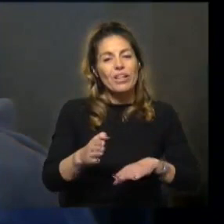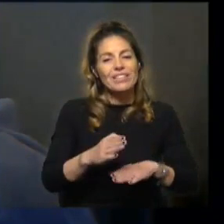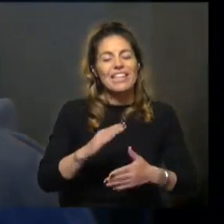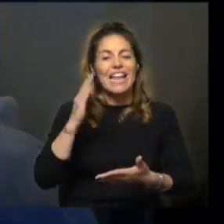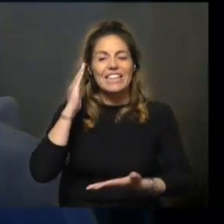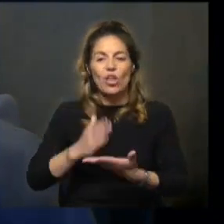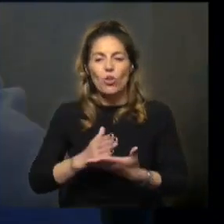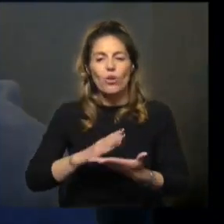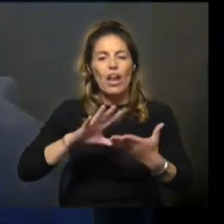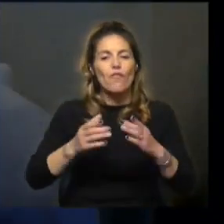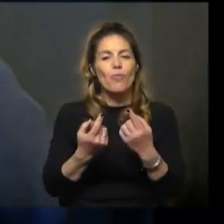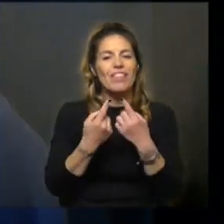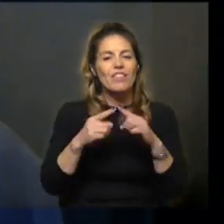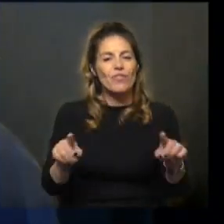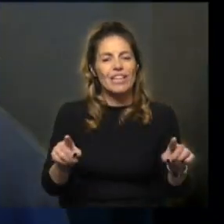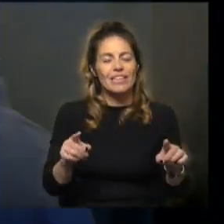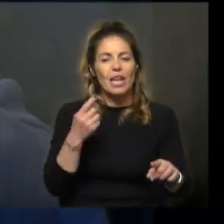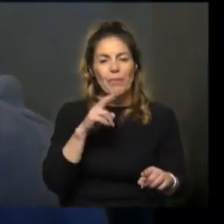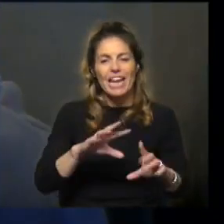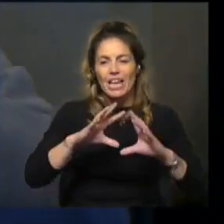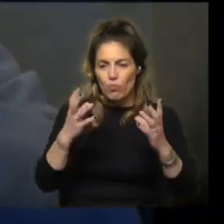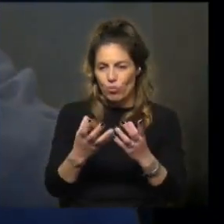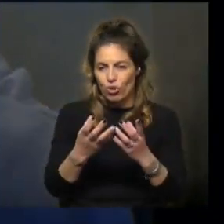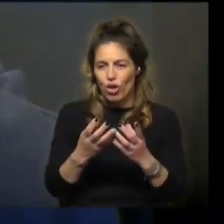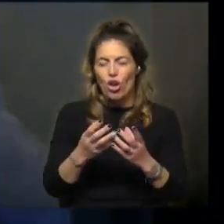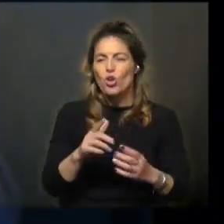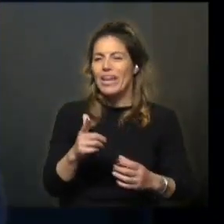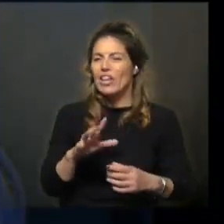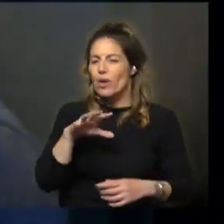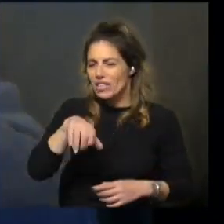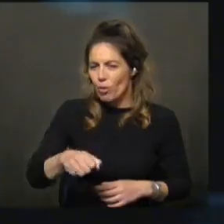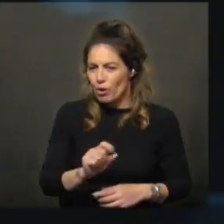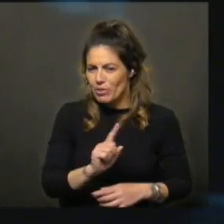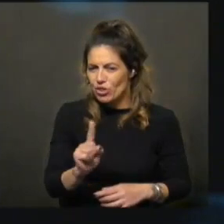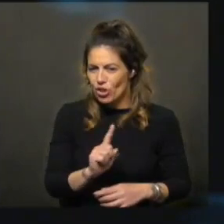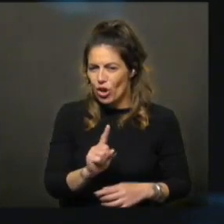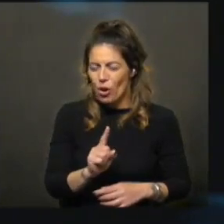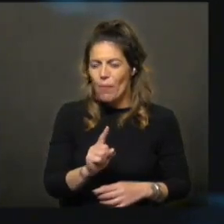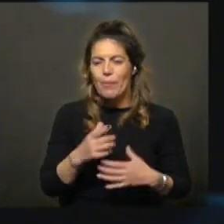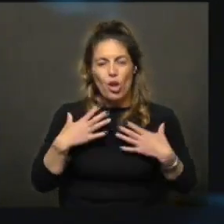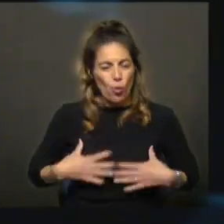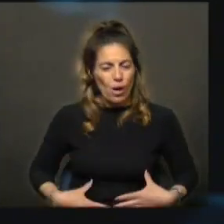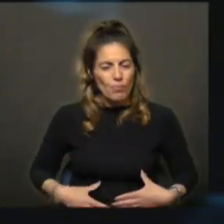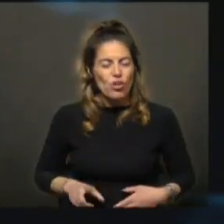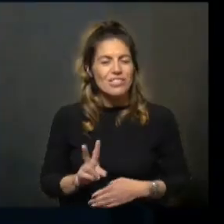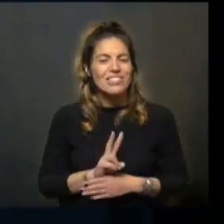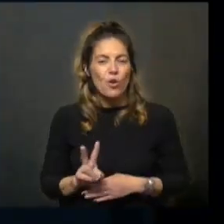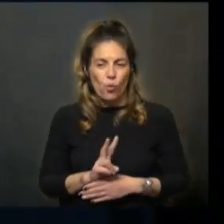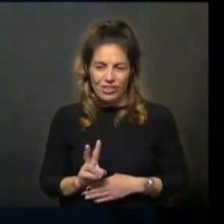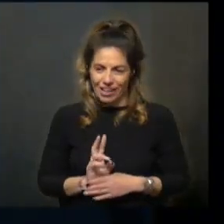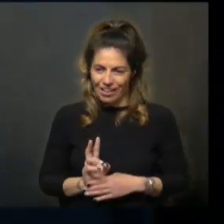forma de mirar el mundo No es que no haya compromiso pero el cuerpo se cuida no este como que había una